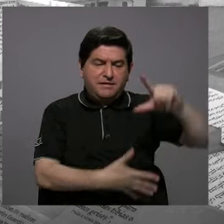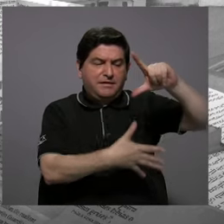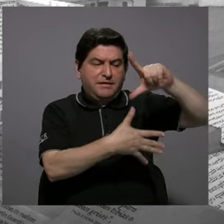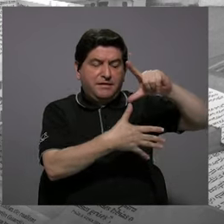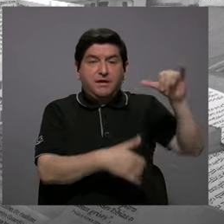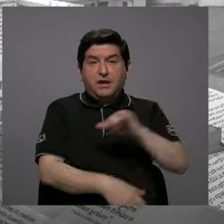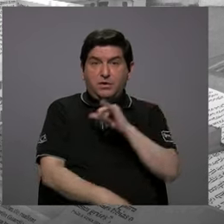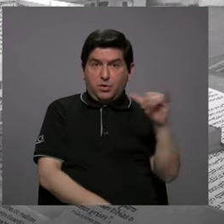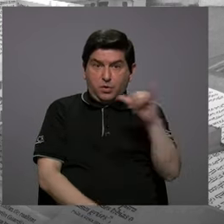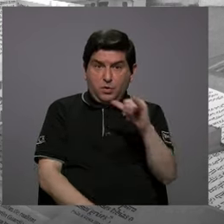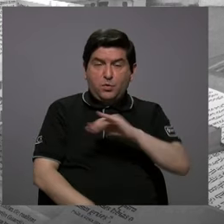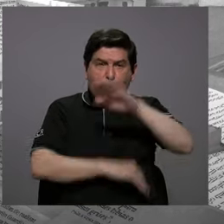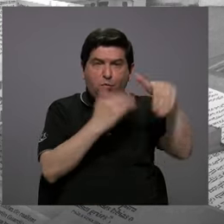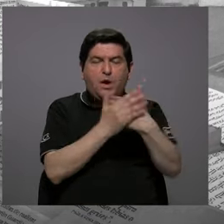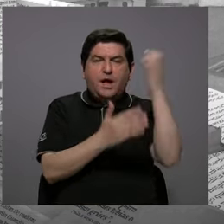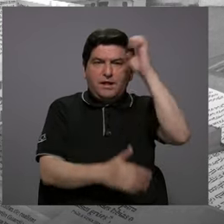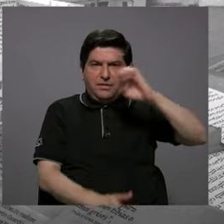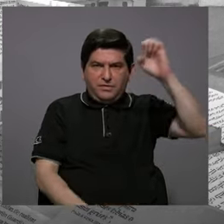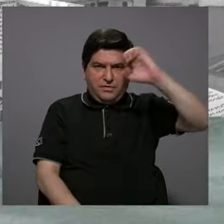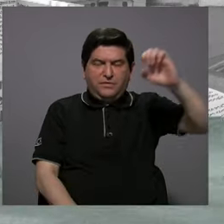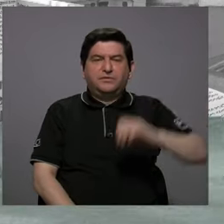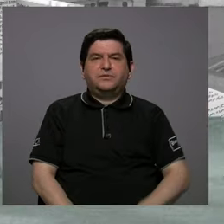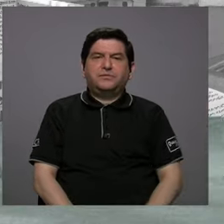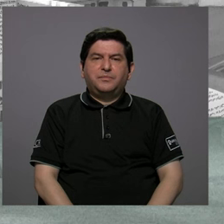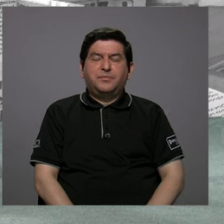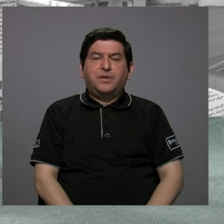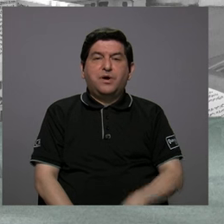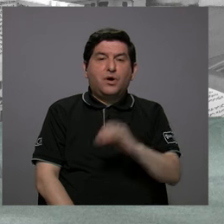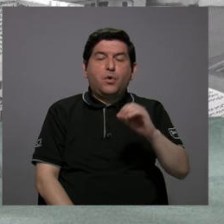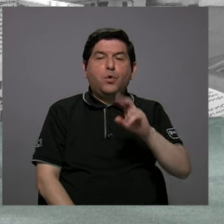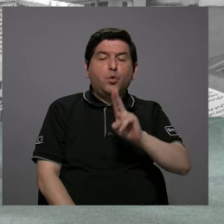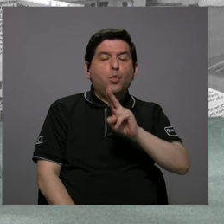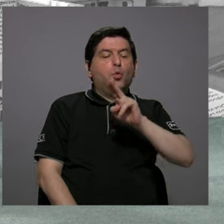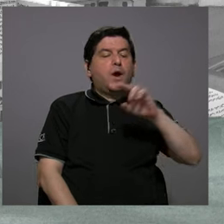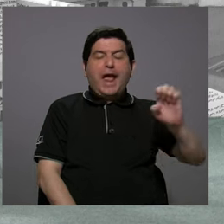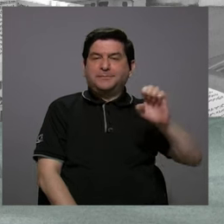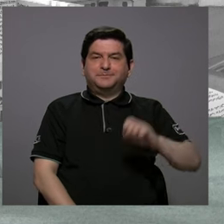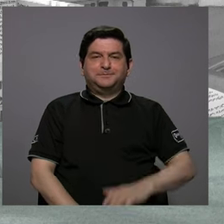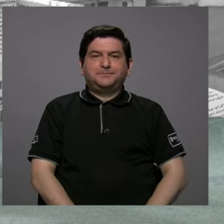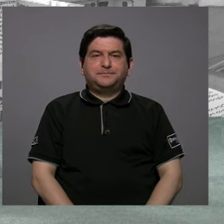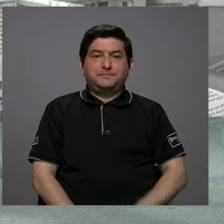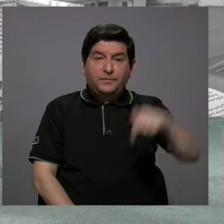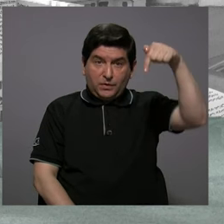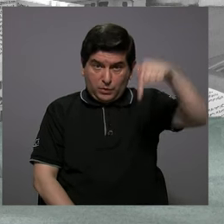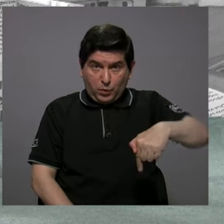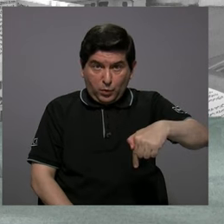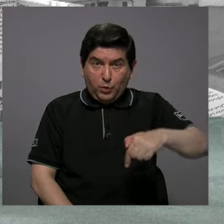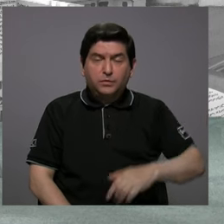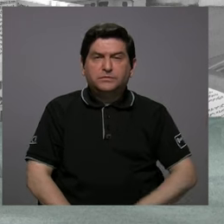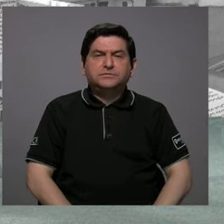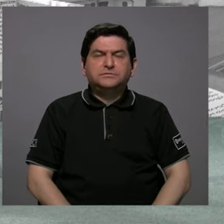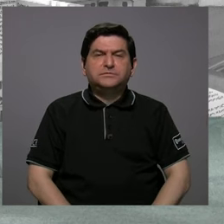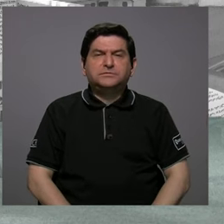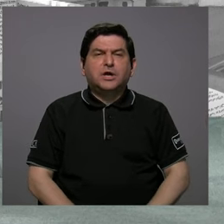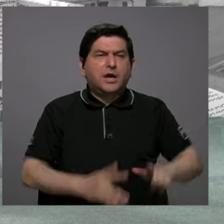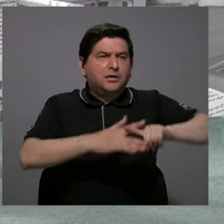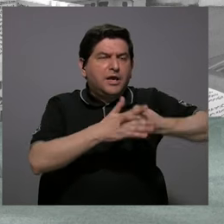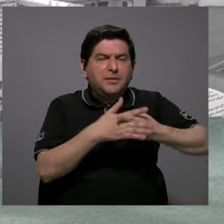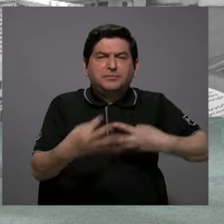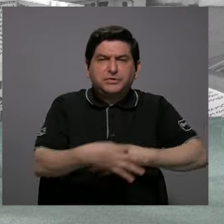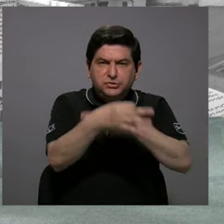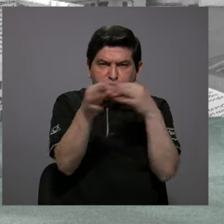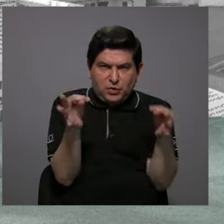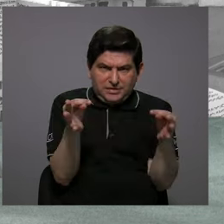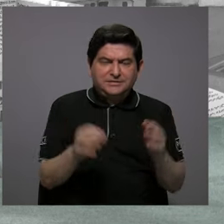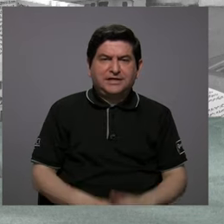también Cómo se aplica en toda Europa o en la Unión Europea e Hoy tuvimos una hoy empezó el taller